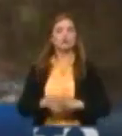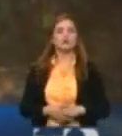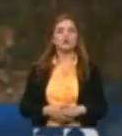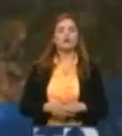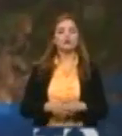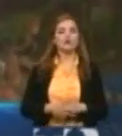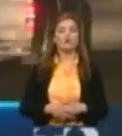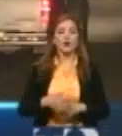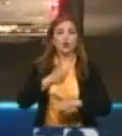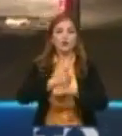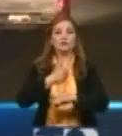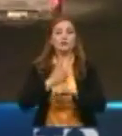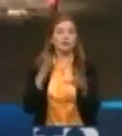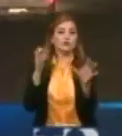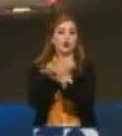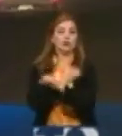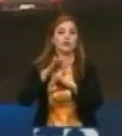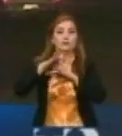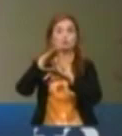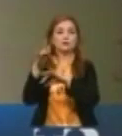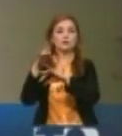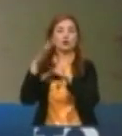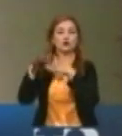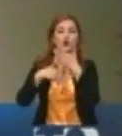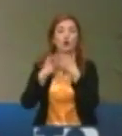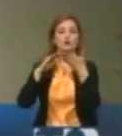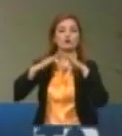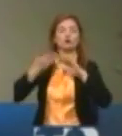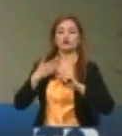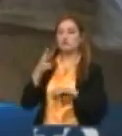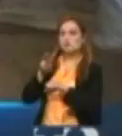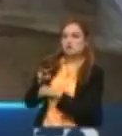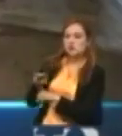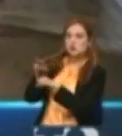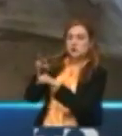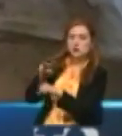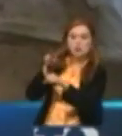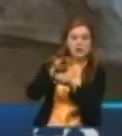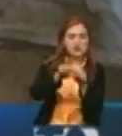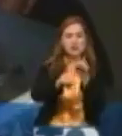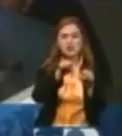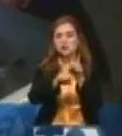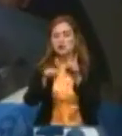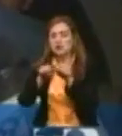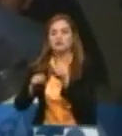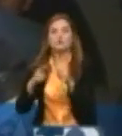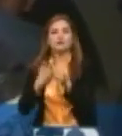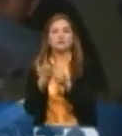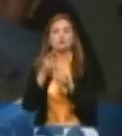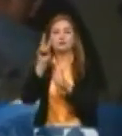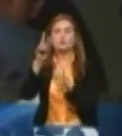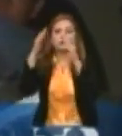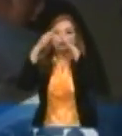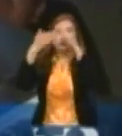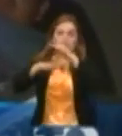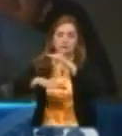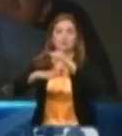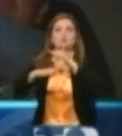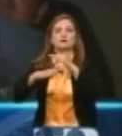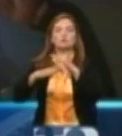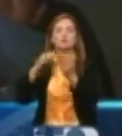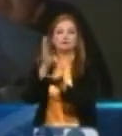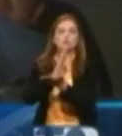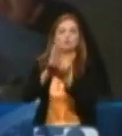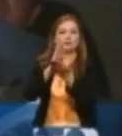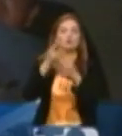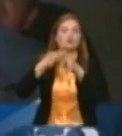la noche y madrugada realizaron recorridos en toda la comunidad para evaluar los primeros daños. Se han caído dos casitas en el recinto de la Argentina,